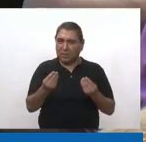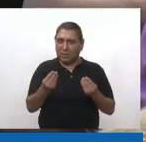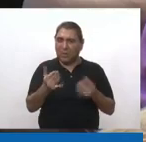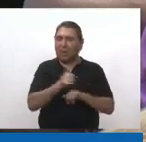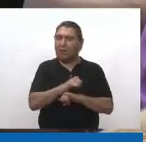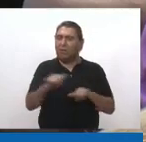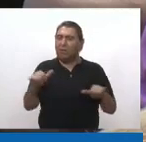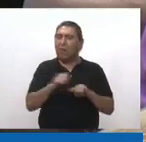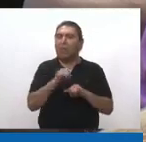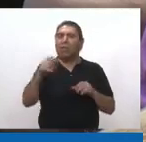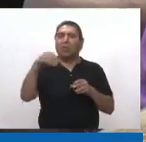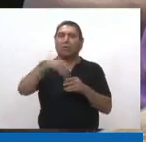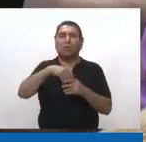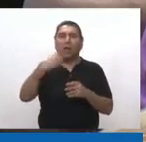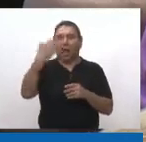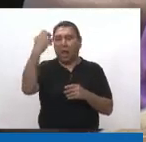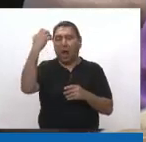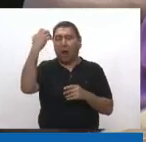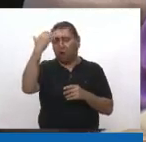informados en la Constitución.